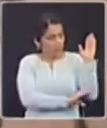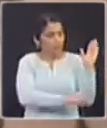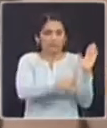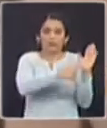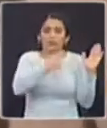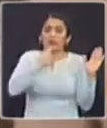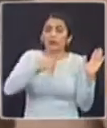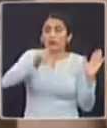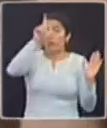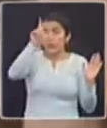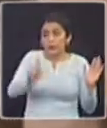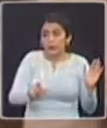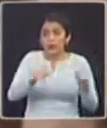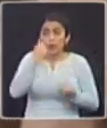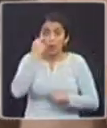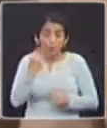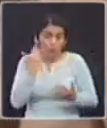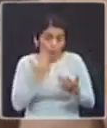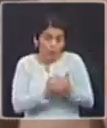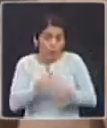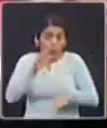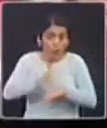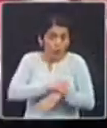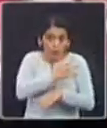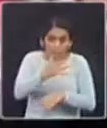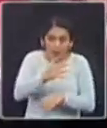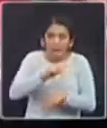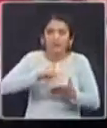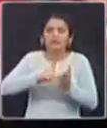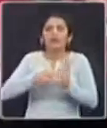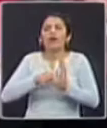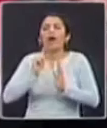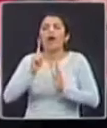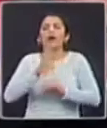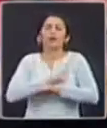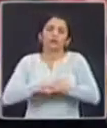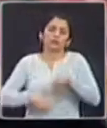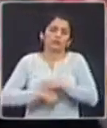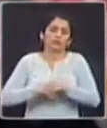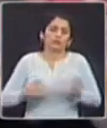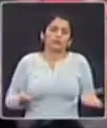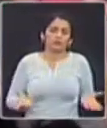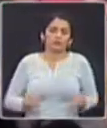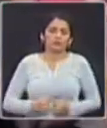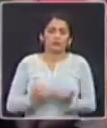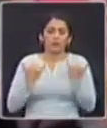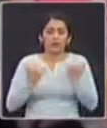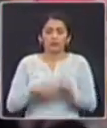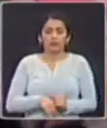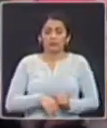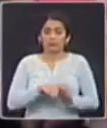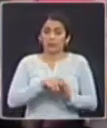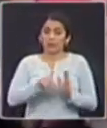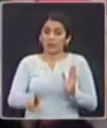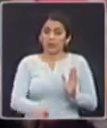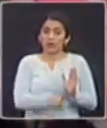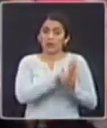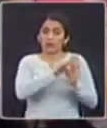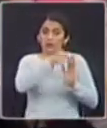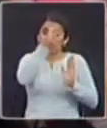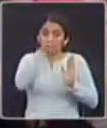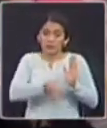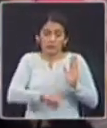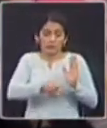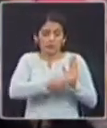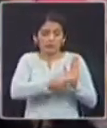de inocencia, hasta que no se demuestre lo contrario. Nuestro código de ética dice que cuando